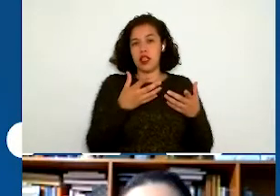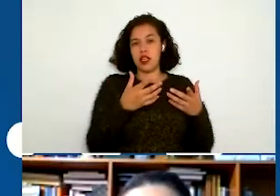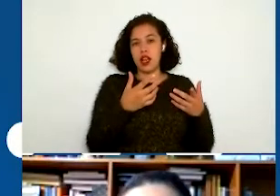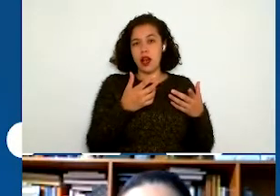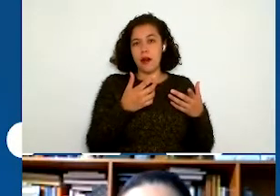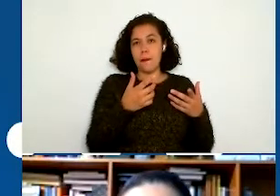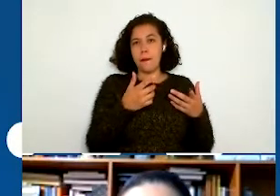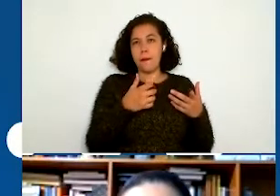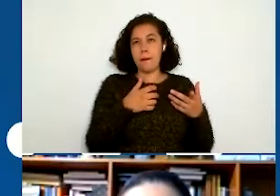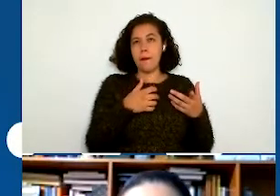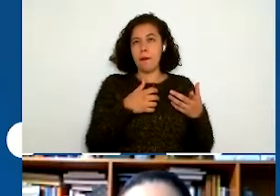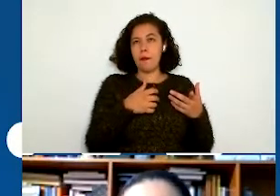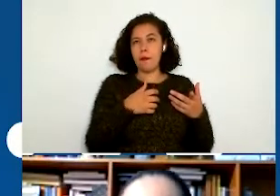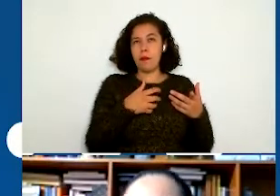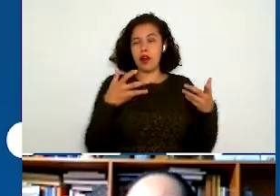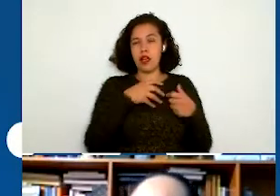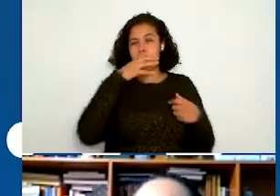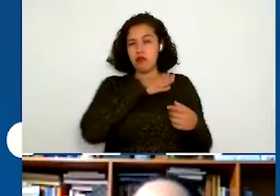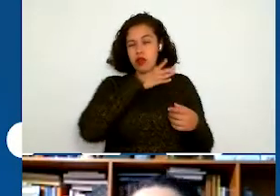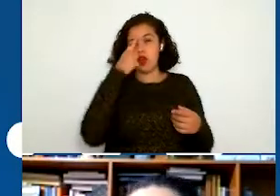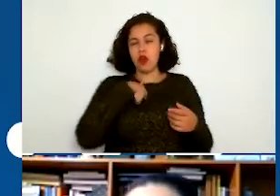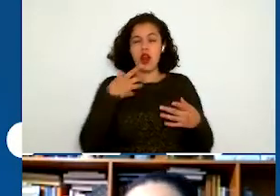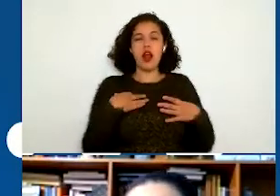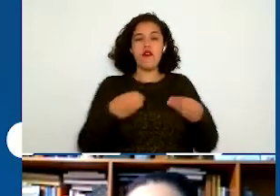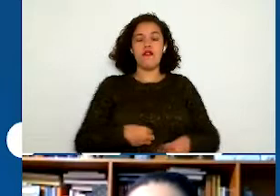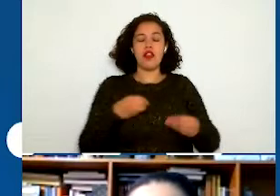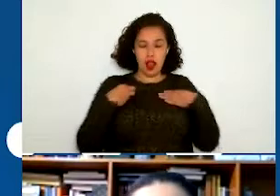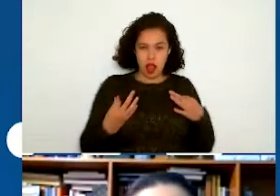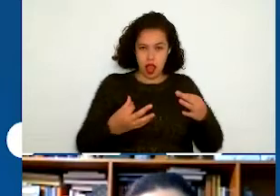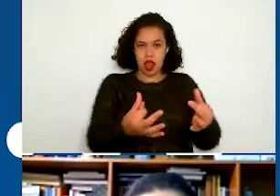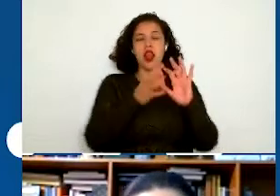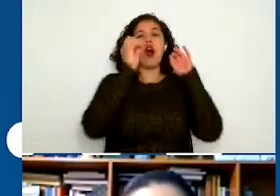provocando una calidad de vida o si estoy generando el